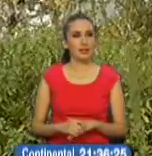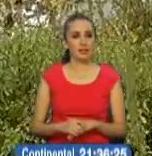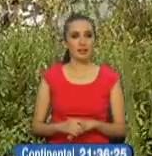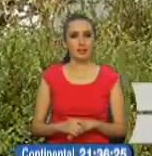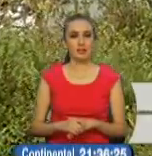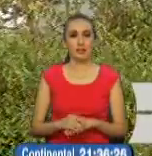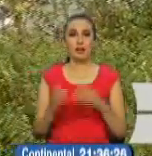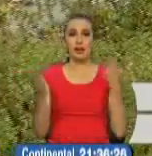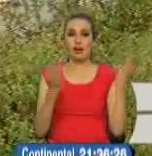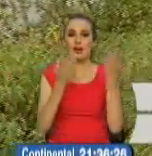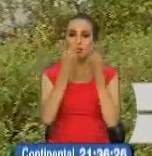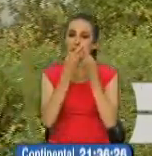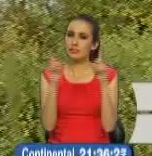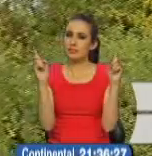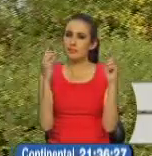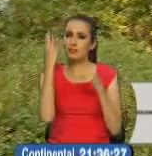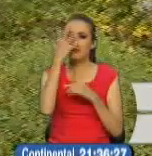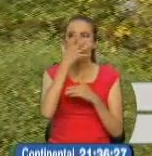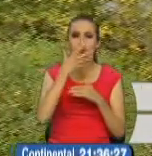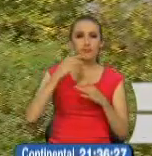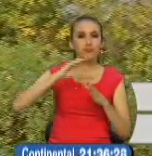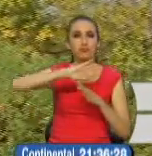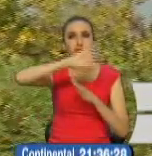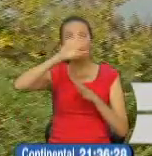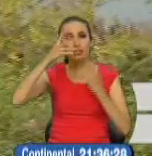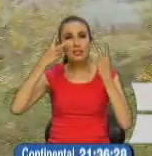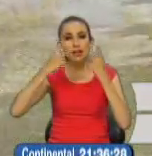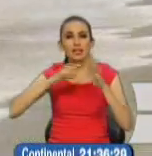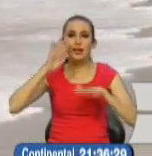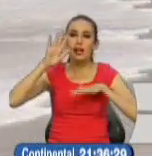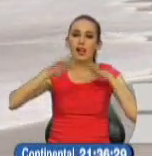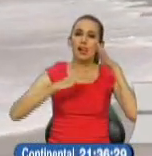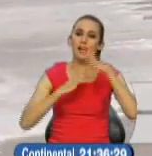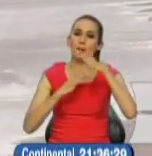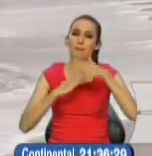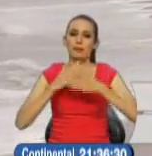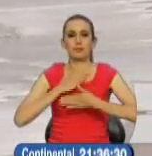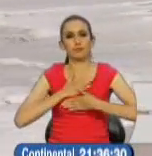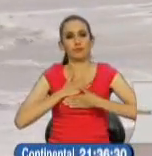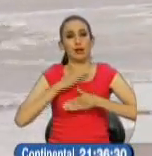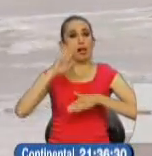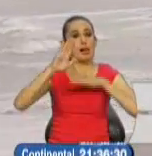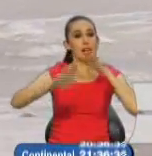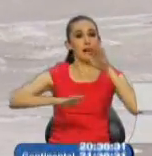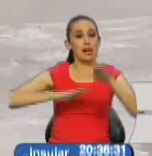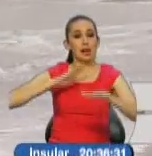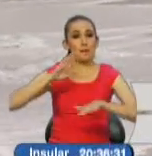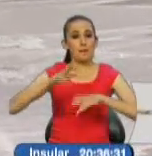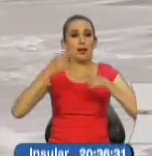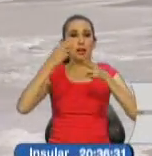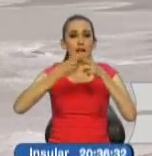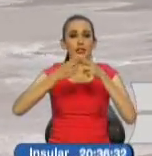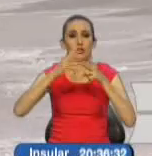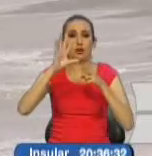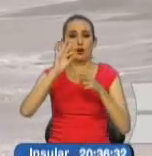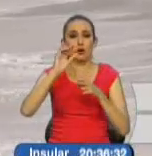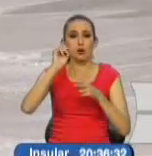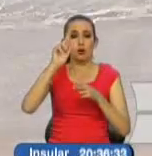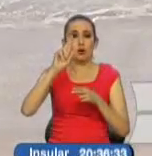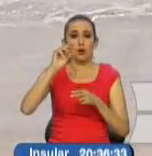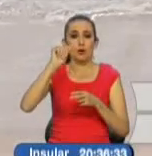Lo que la hace diferente, aparte del encanto de su paisaje, es la paz y la tranquilidad que se siente al estar ahí y caminar por su arena